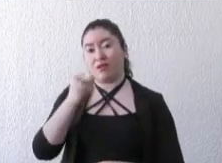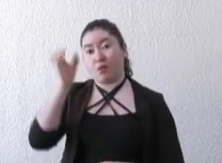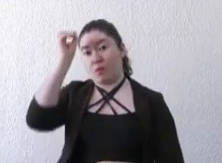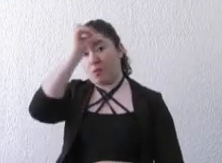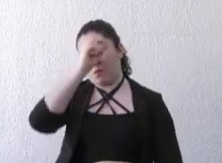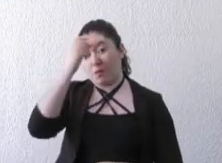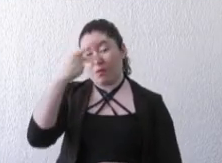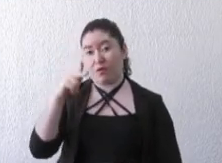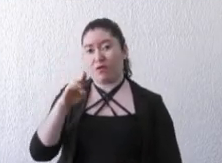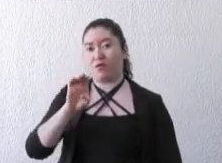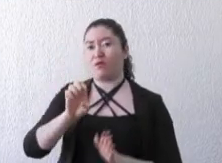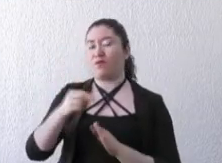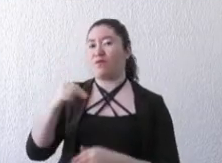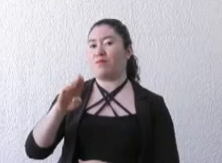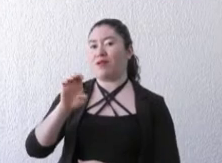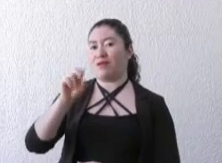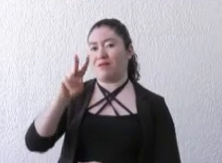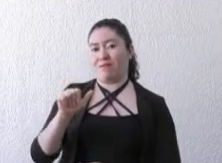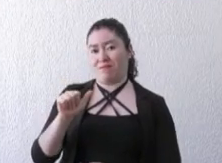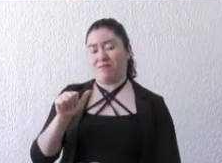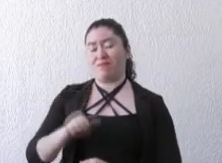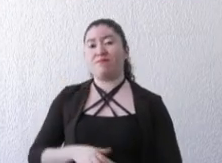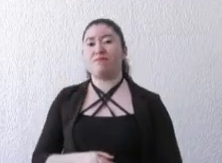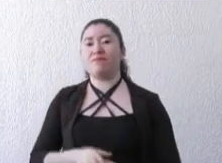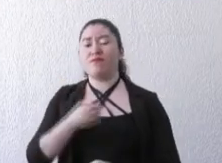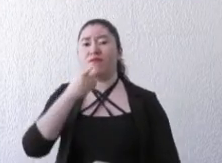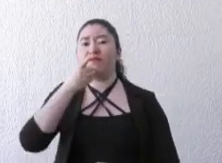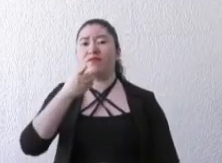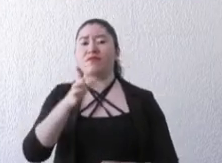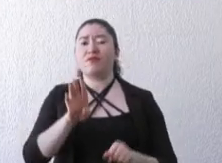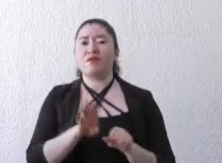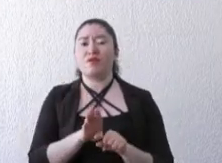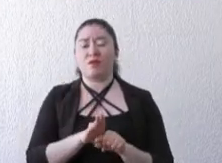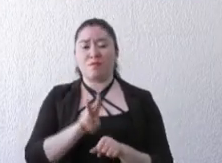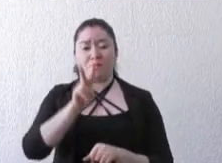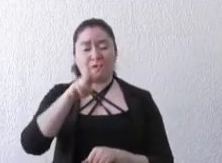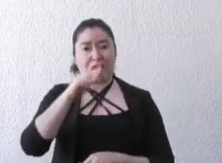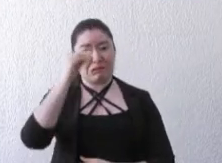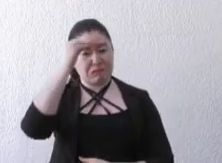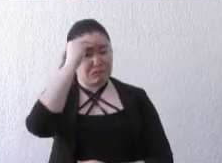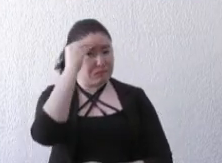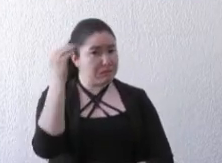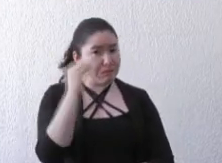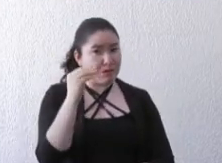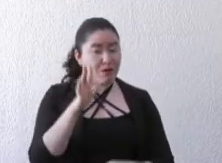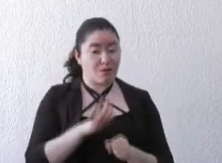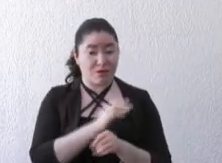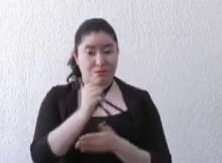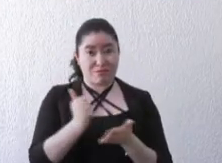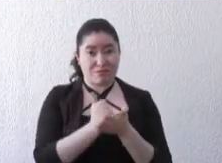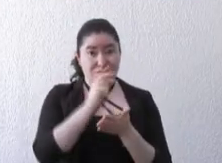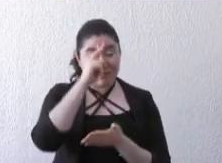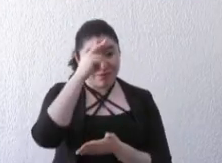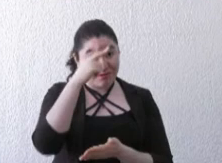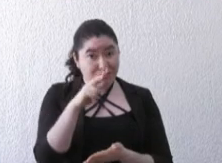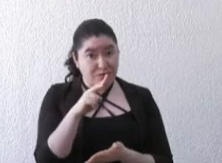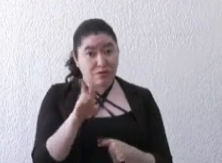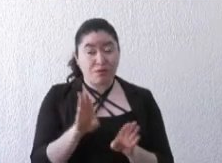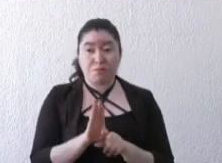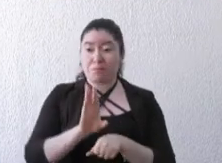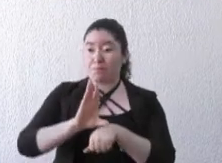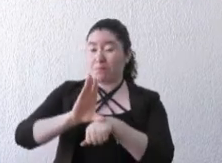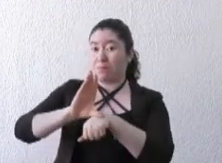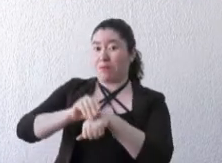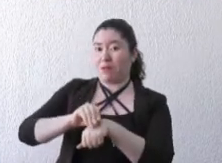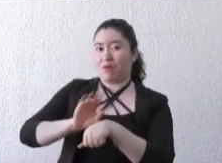llama Eva Olimpia Arceo Gómez, quien calificó como una aberración que en entidades como la Ciudad de México se haya permitido reabrir